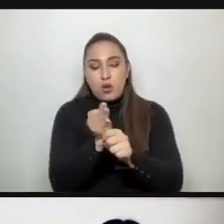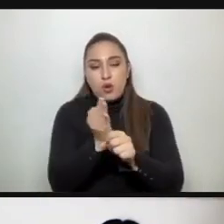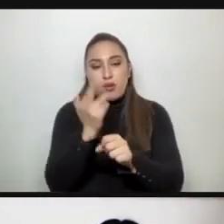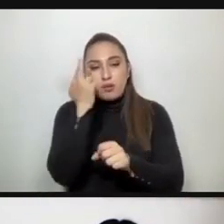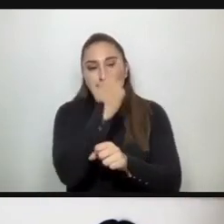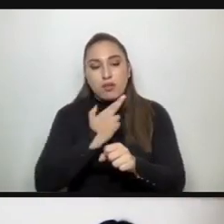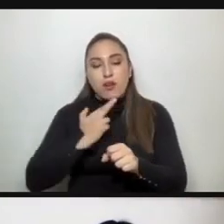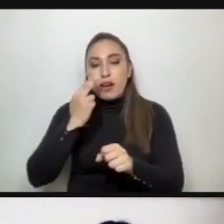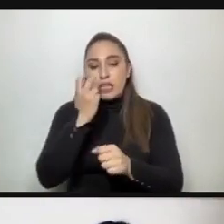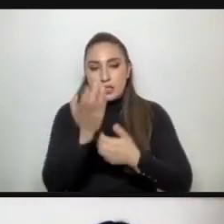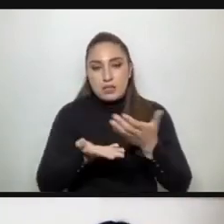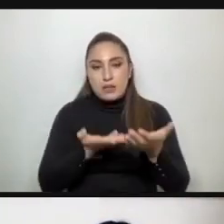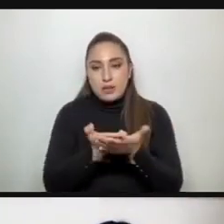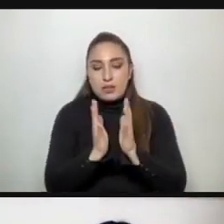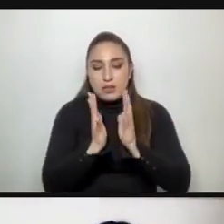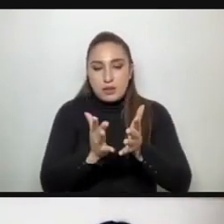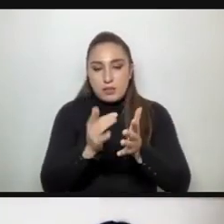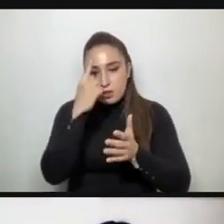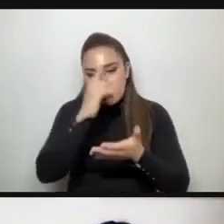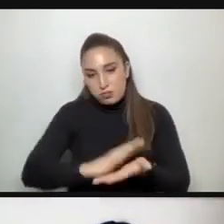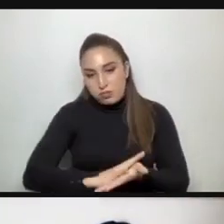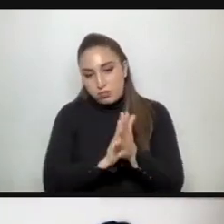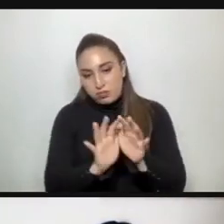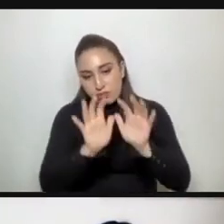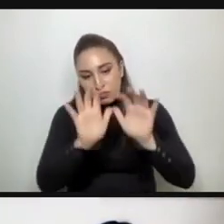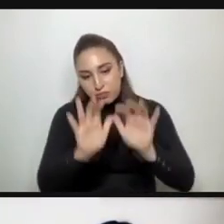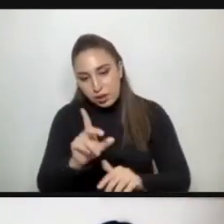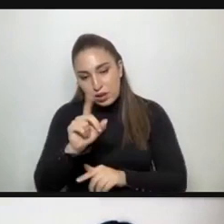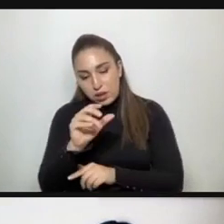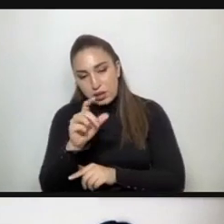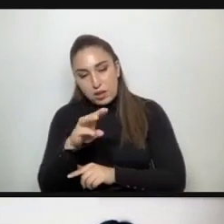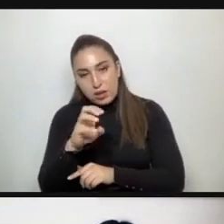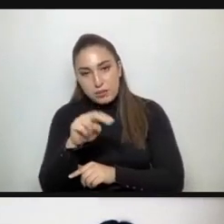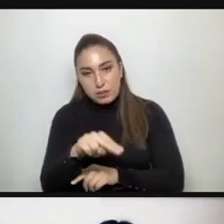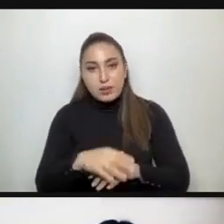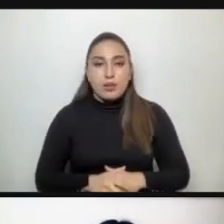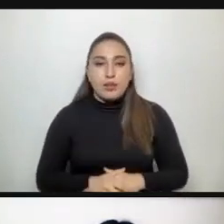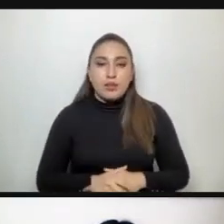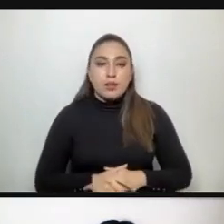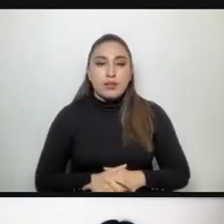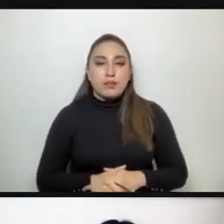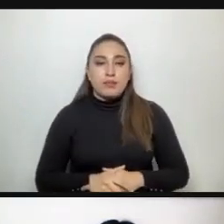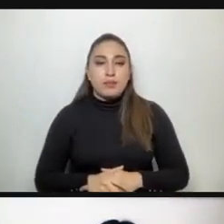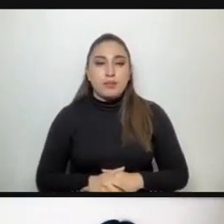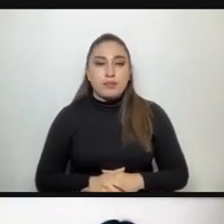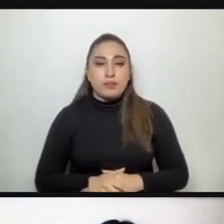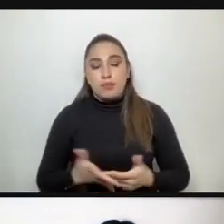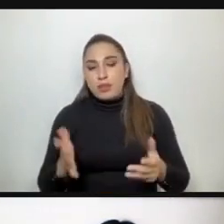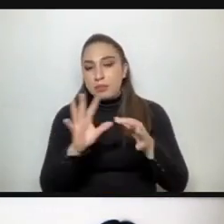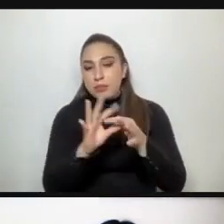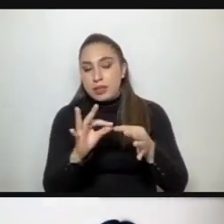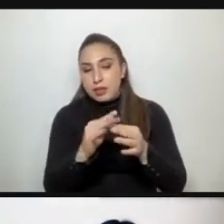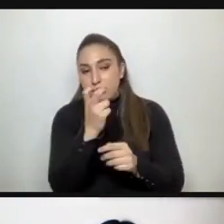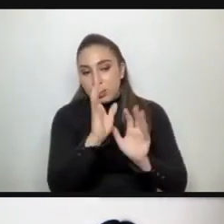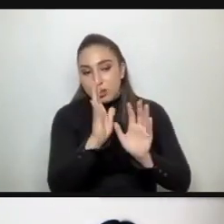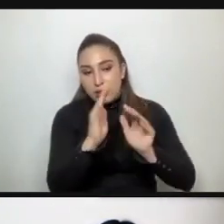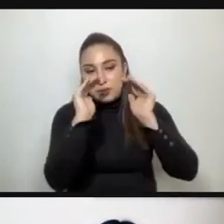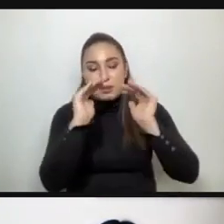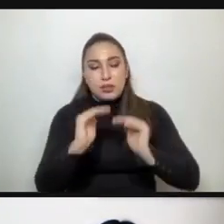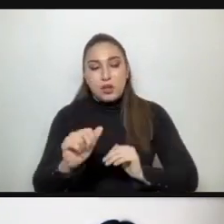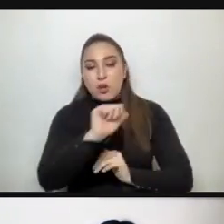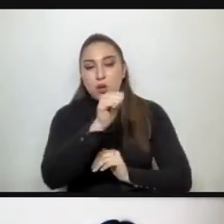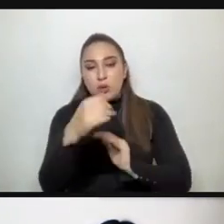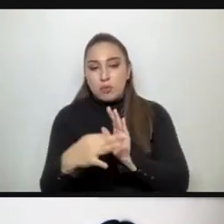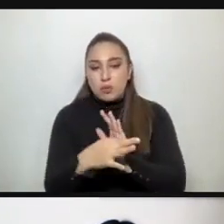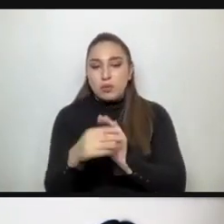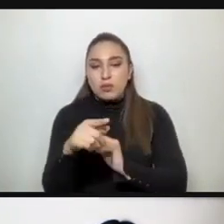de análisis y de dictaminación. Por lo anterior mencionado, continuemos con el siguiente punto del orden del día, que son